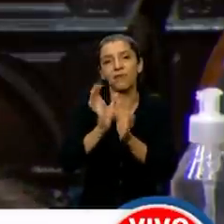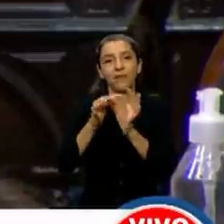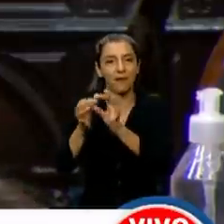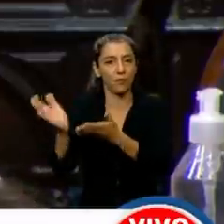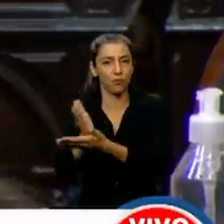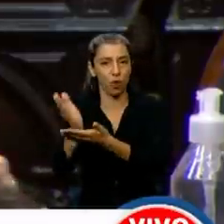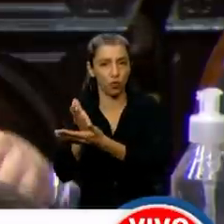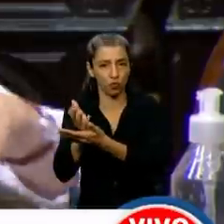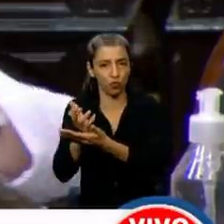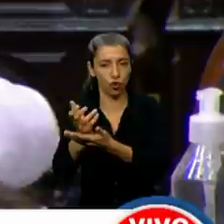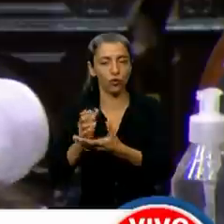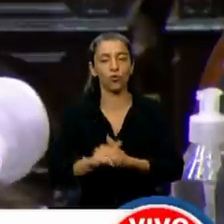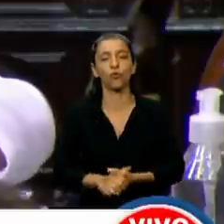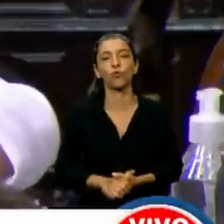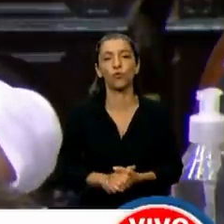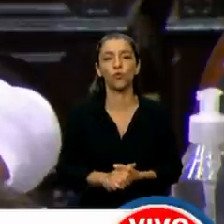programa